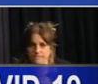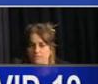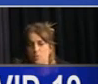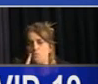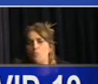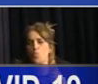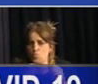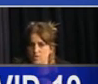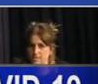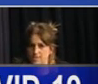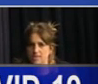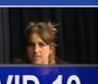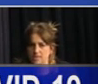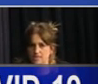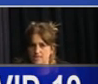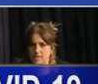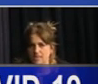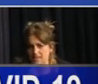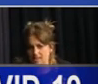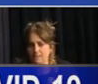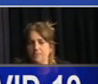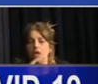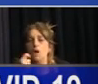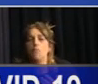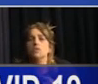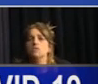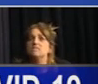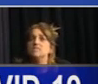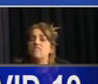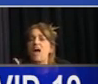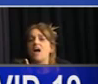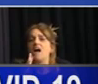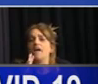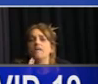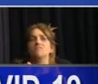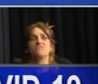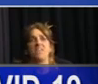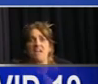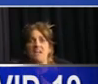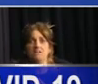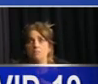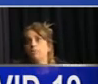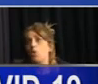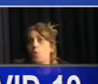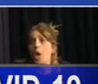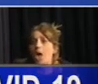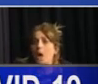entonces si la gente puede quedarse en la casa y no siente algún tipo de angustia de estrés